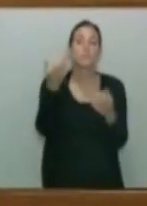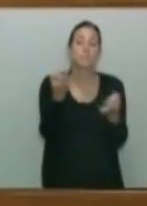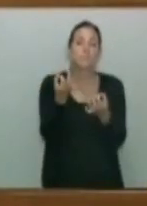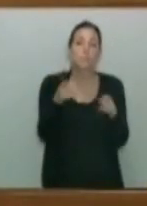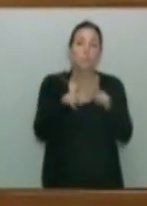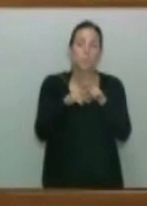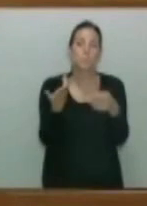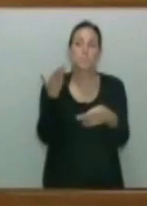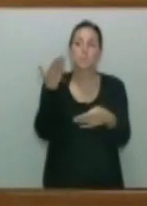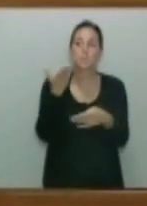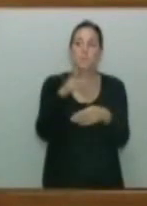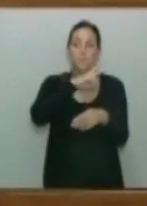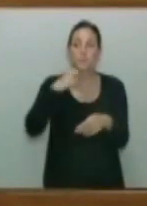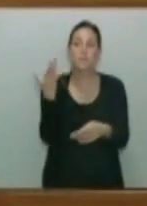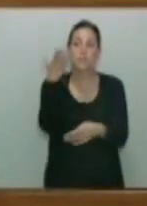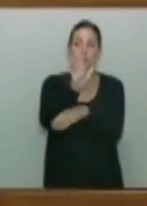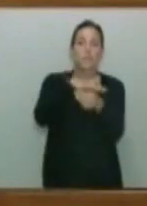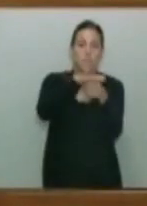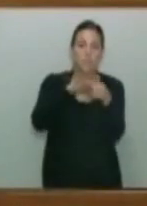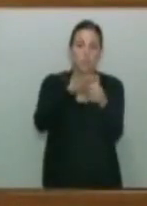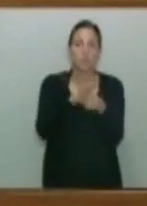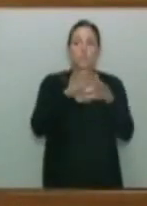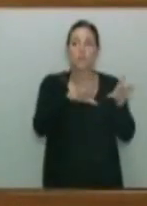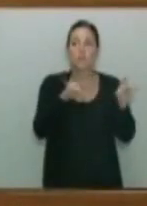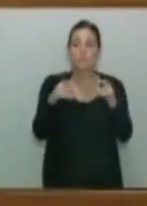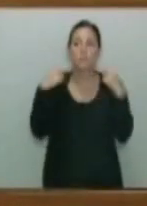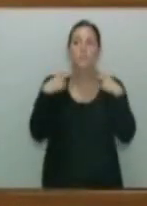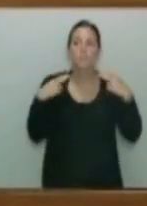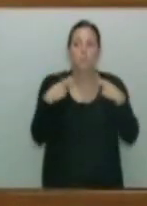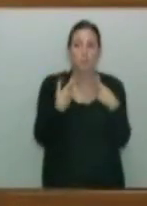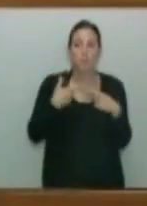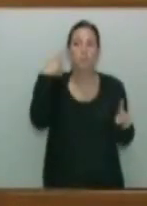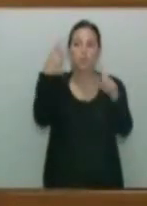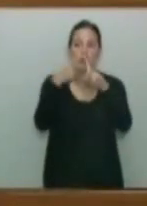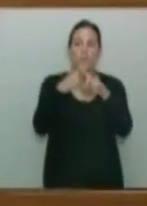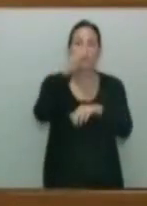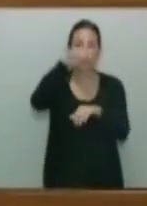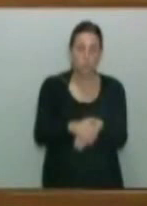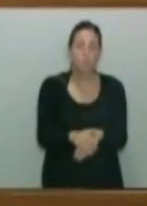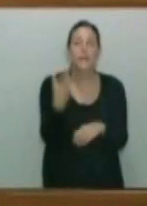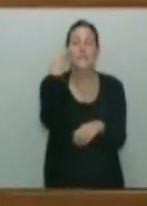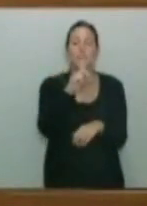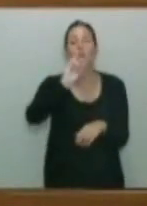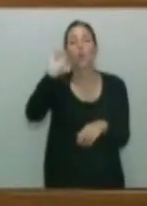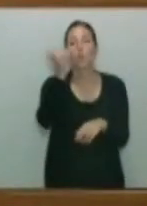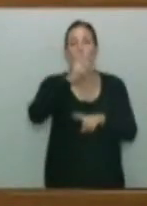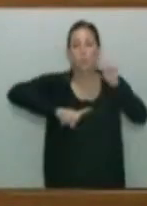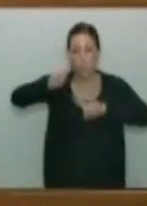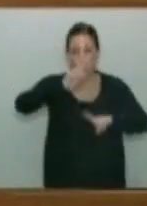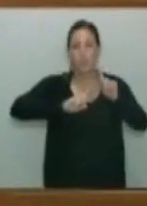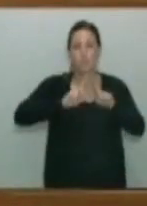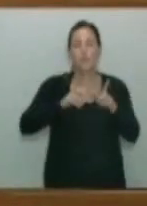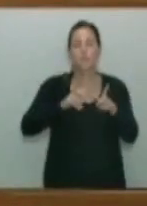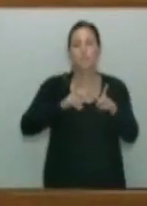pero configurando una nueva distribución de escaños que garantiza el cumplimiento de esos objetivos. Y ya sé que la otra gran objeción que se